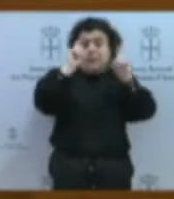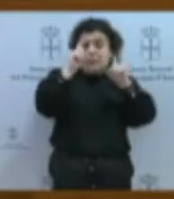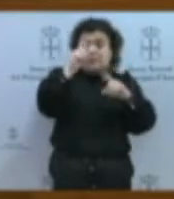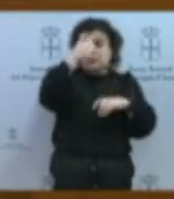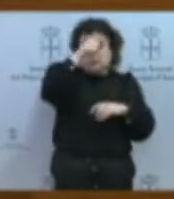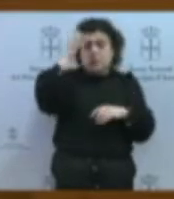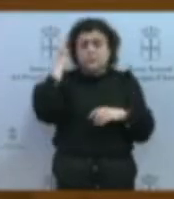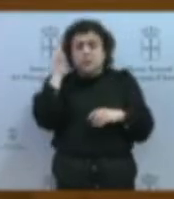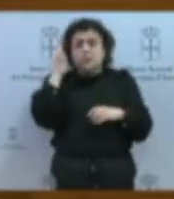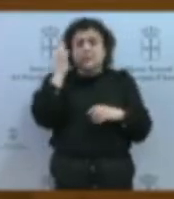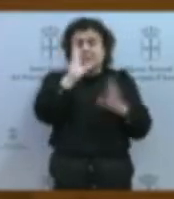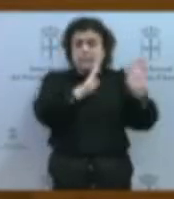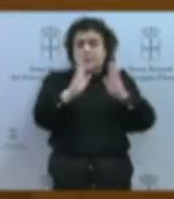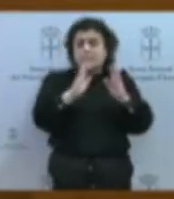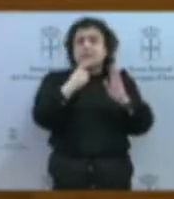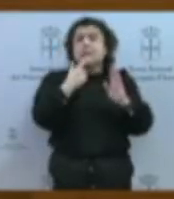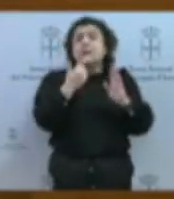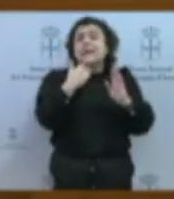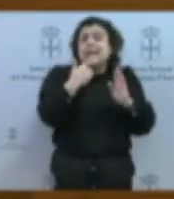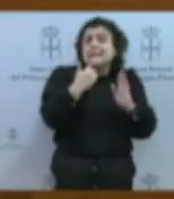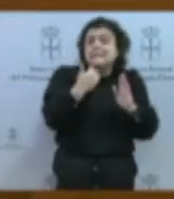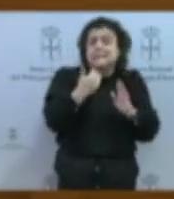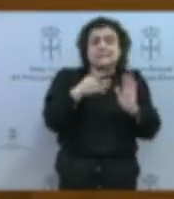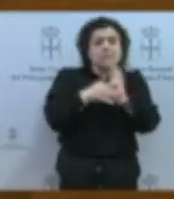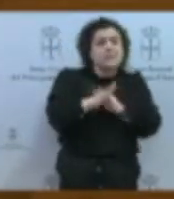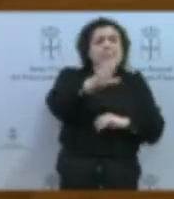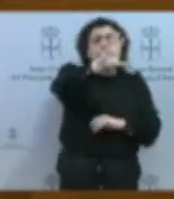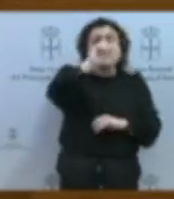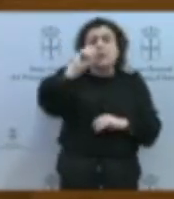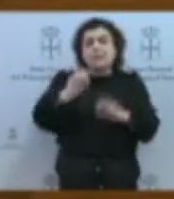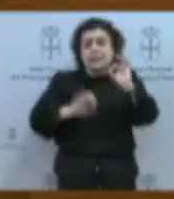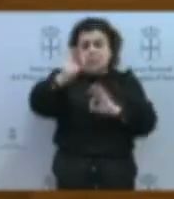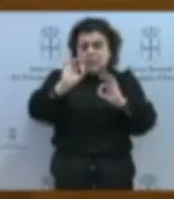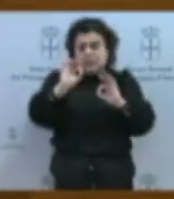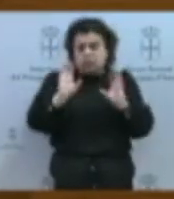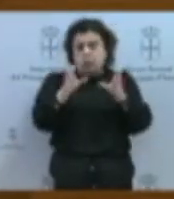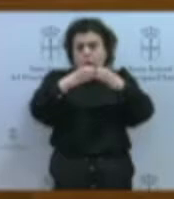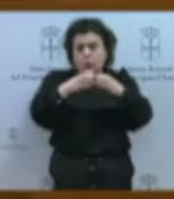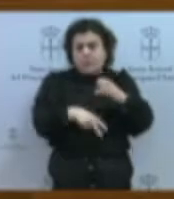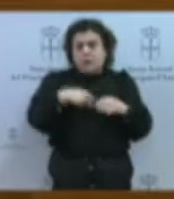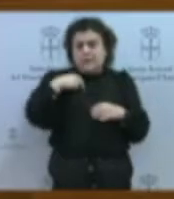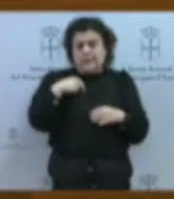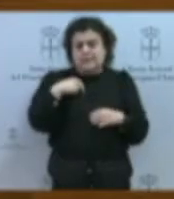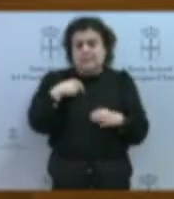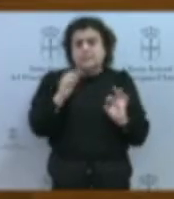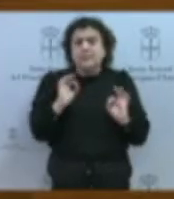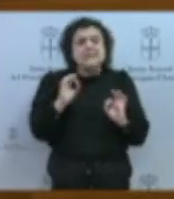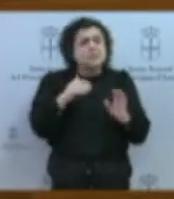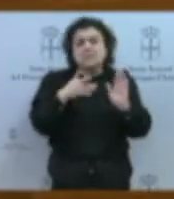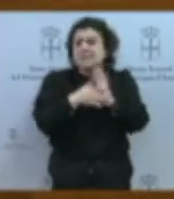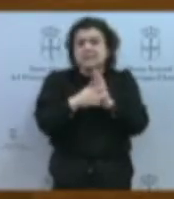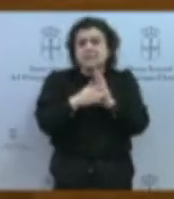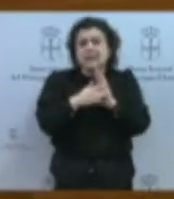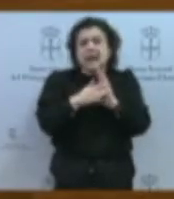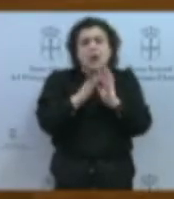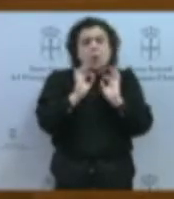el 50% de la plantilla general como interinos e interinas. Y esto es una inestabilidad laboral que, evidentemente, ya no voy a hacer alusión a